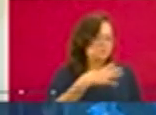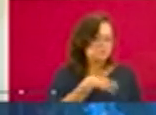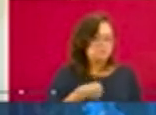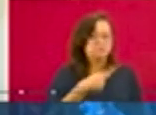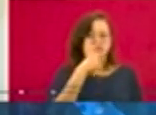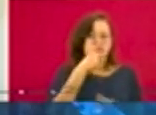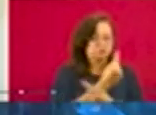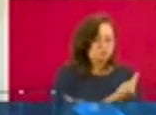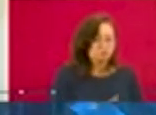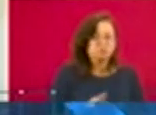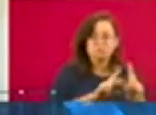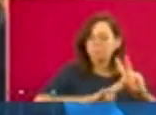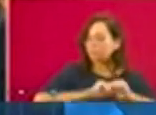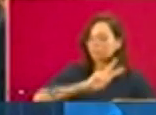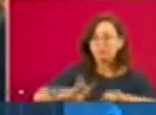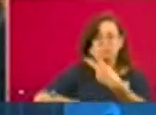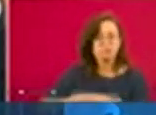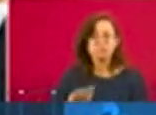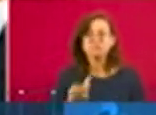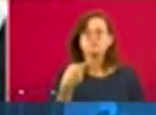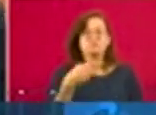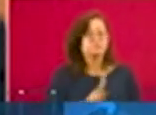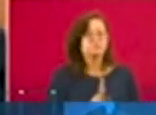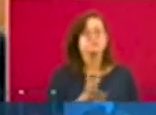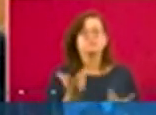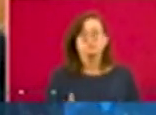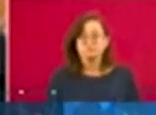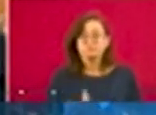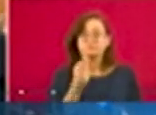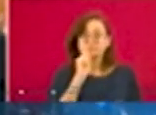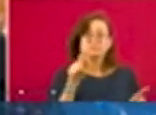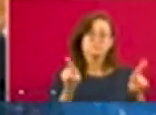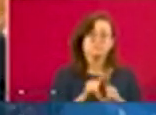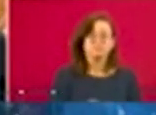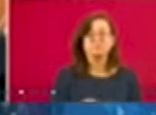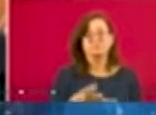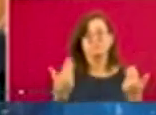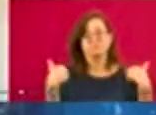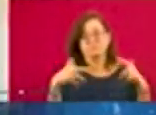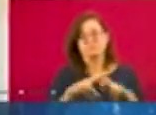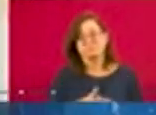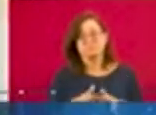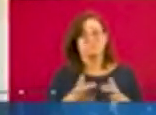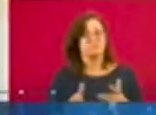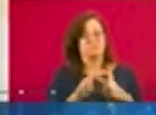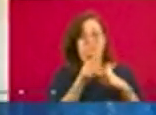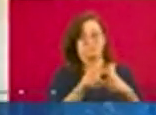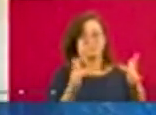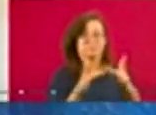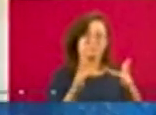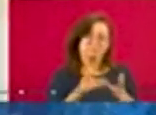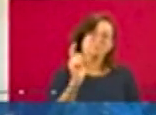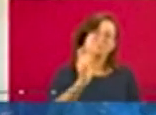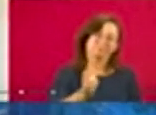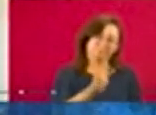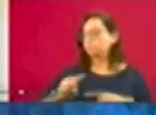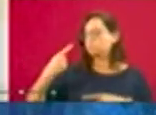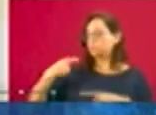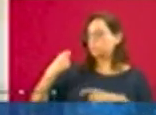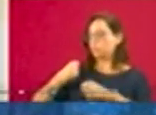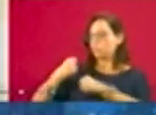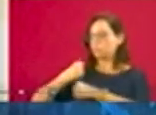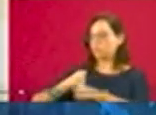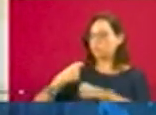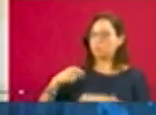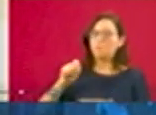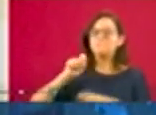en 3 meses y medio. Así es increíble, Joaquín. Pero yo tengo una frase